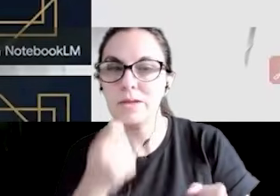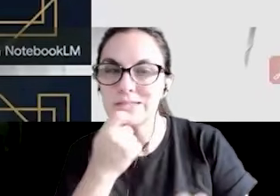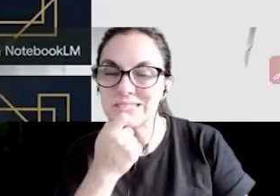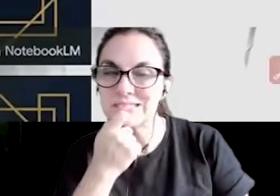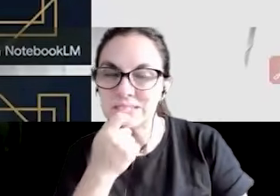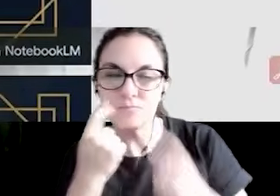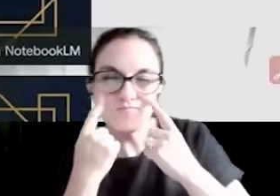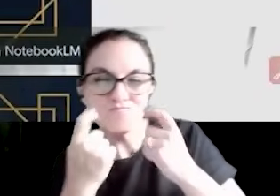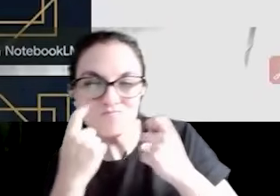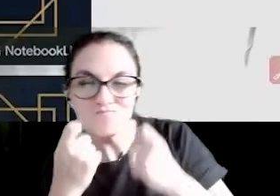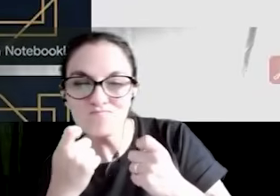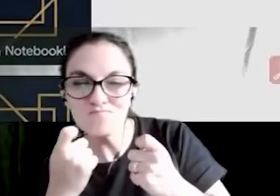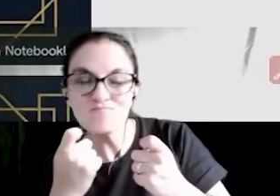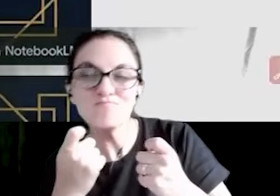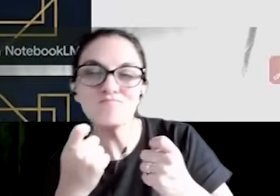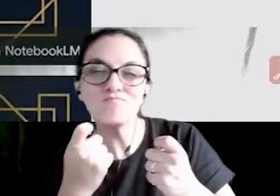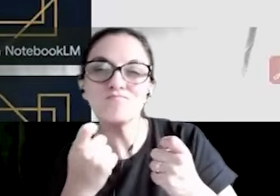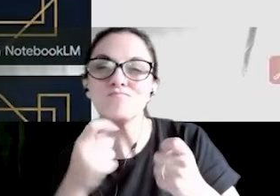cambio actual